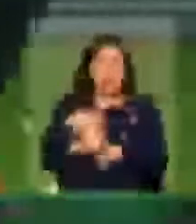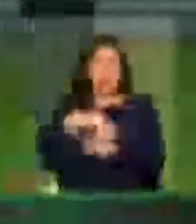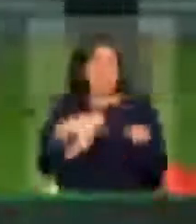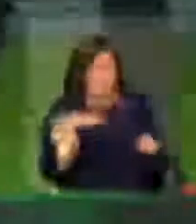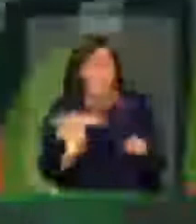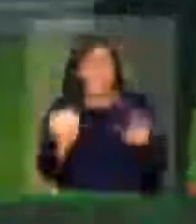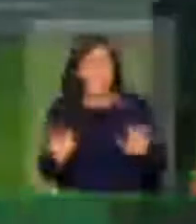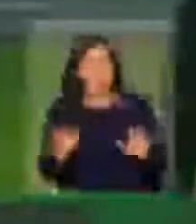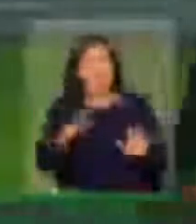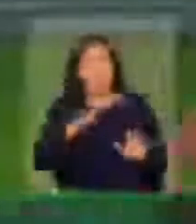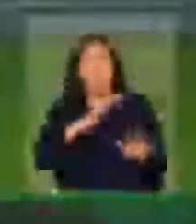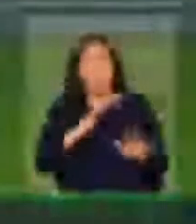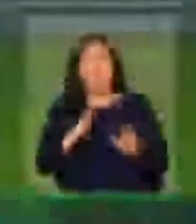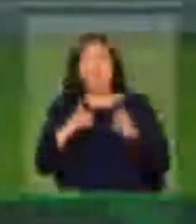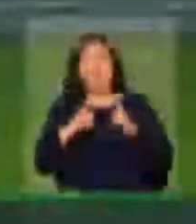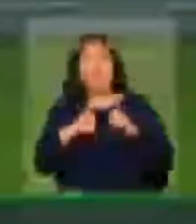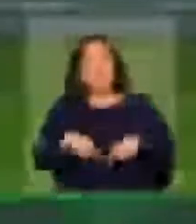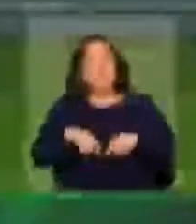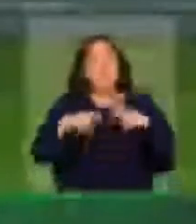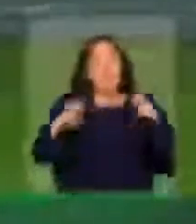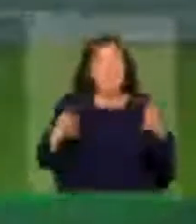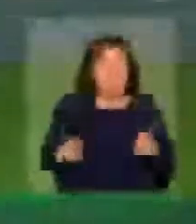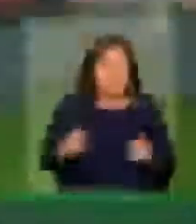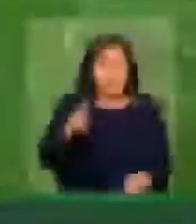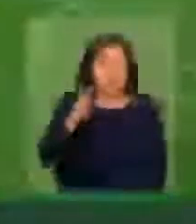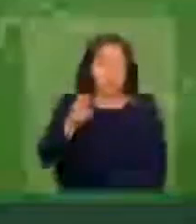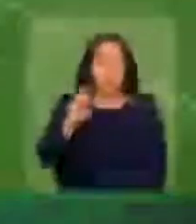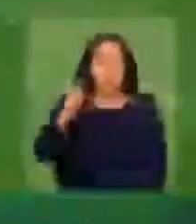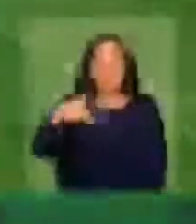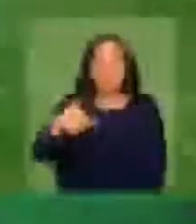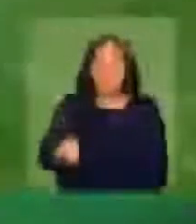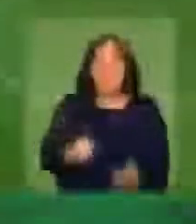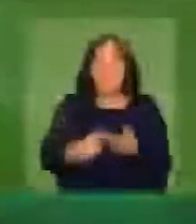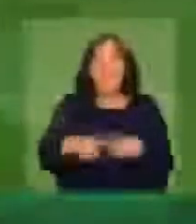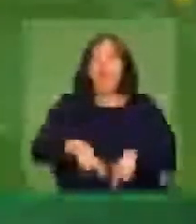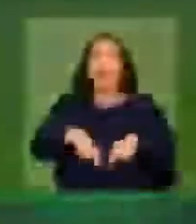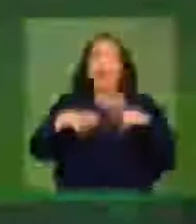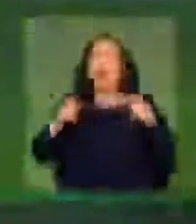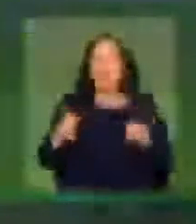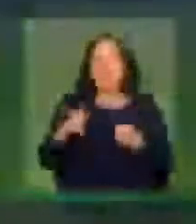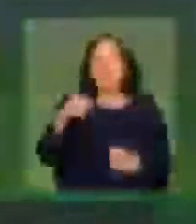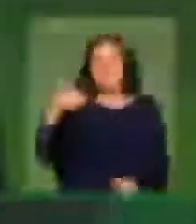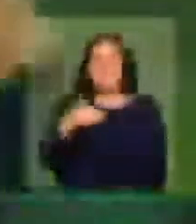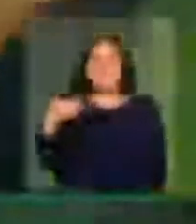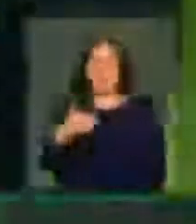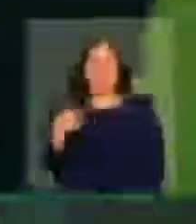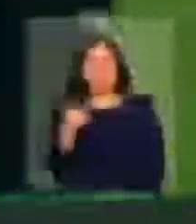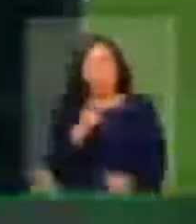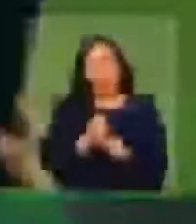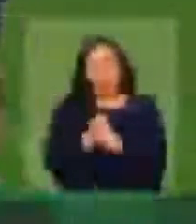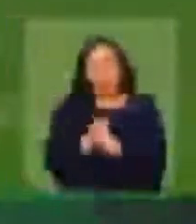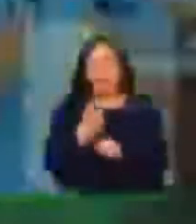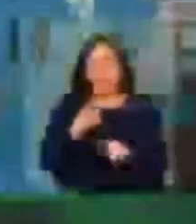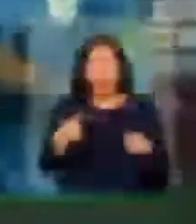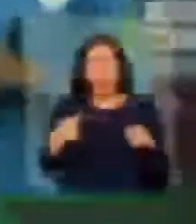esperan los resultados de los estudios realizados a Matías Viña y a Rodrigo Bentancur, que salieron sentidos del